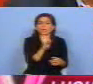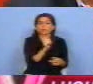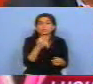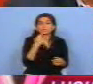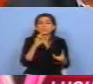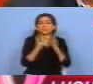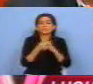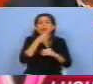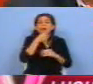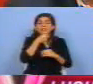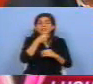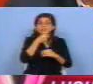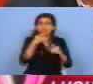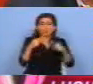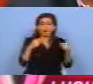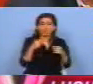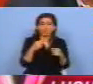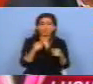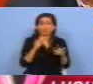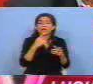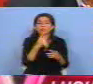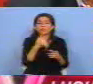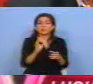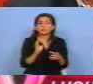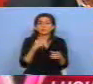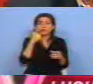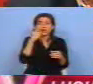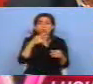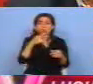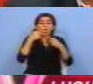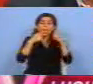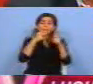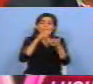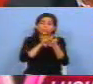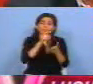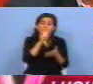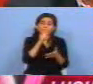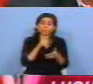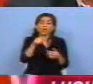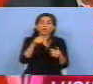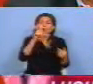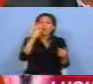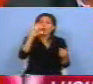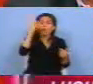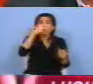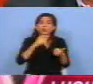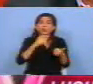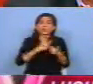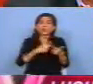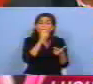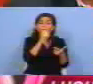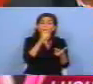animador me voy a dedicar a no hacer periodismo de entretenedores ni de periodista Ah otra cosa Lucho dice no hagan periodismo de